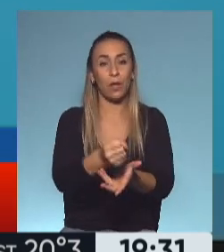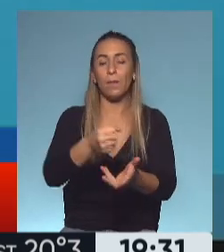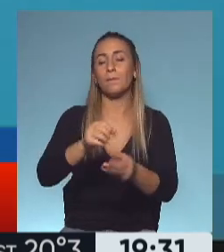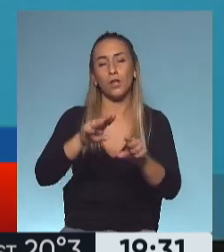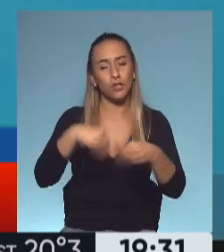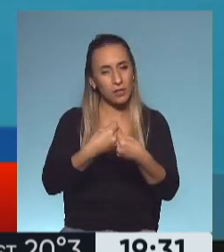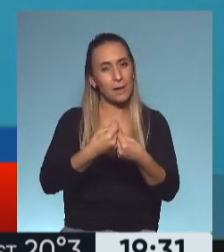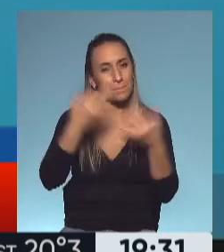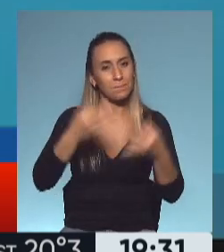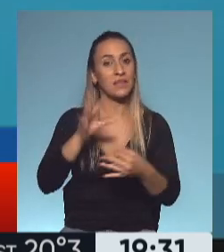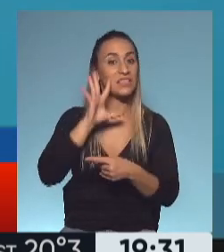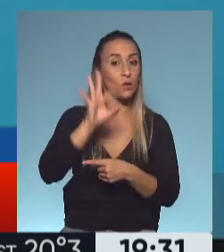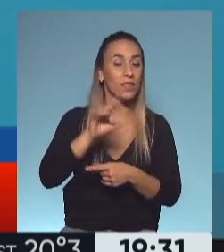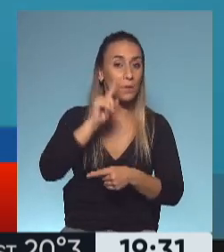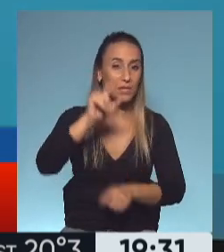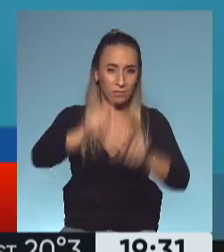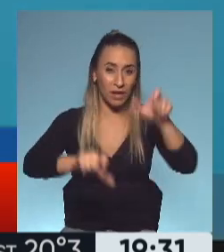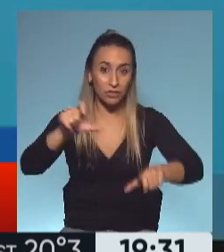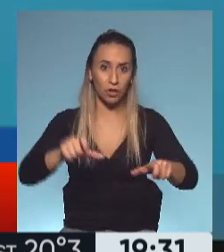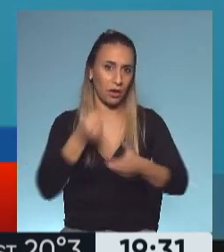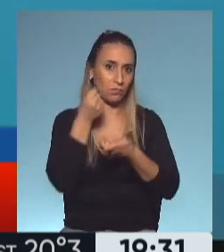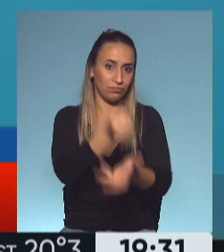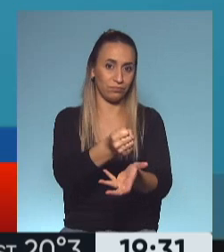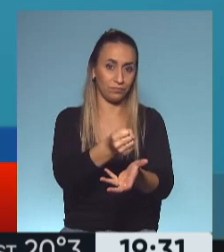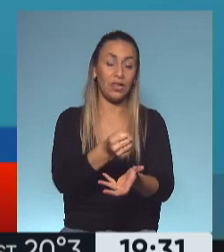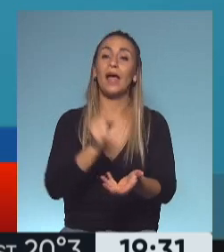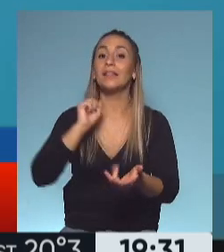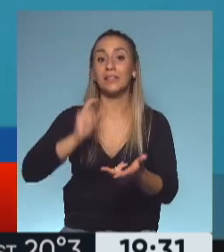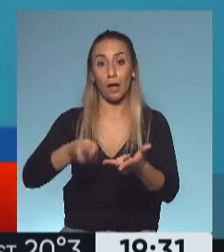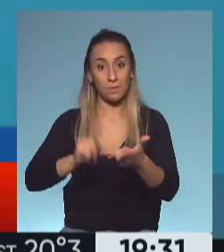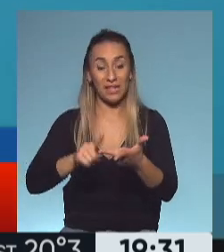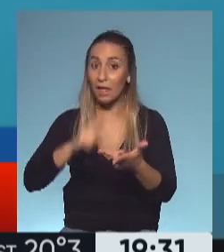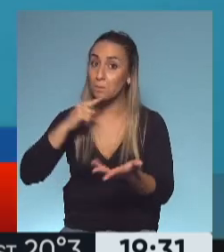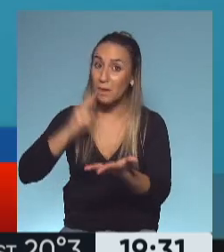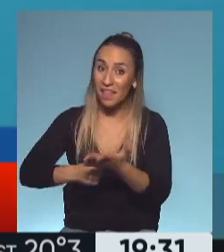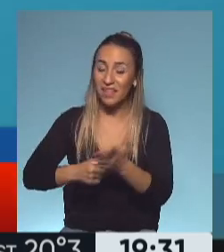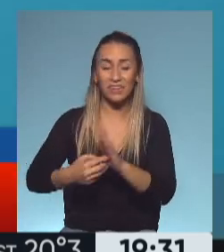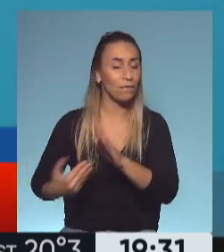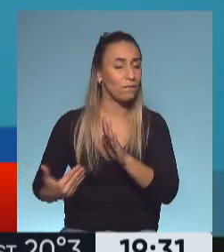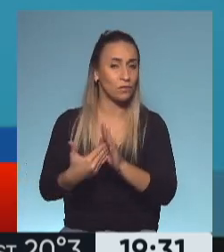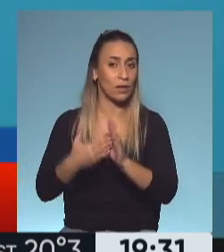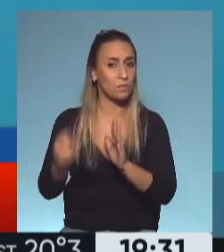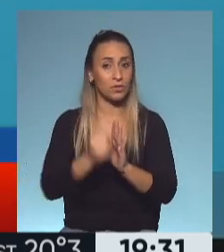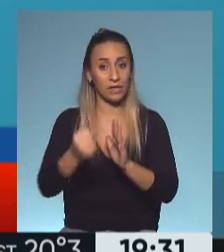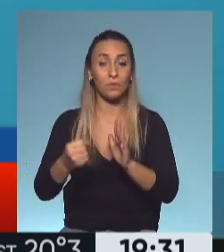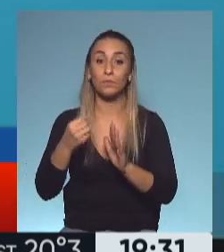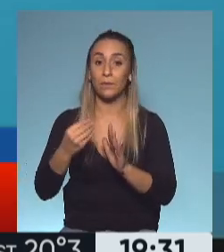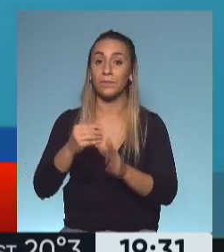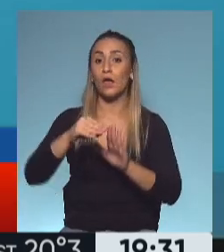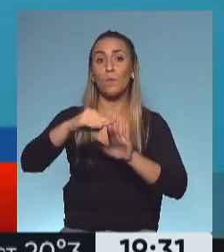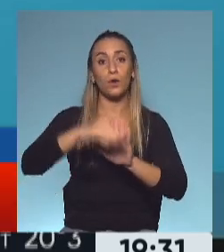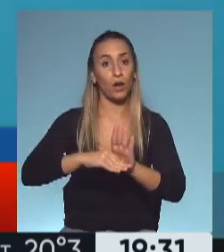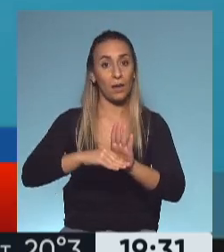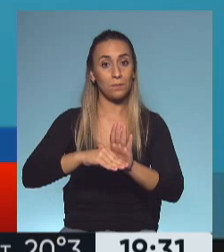50.000 beneficiarios. También, y esta es una medida tremendamente importante, porque este es el